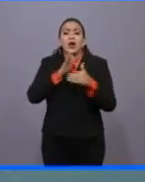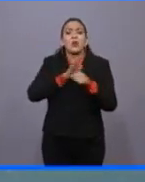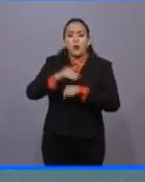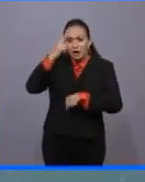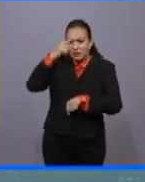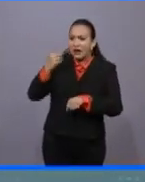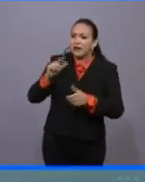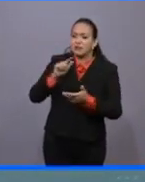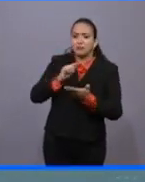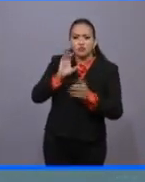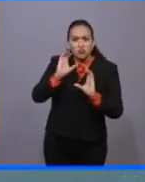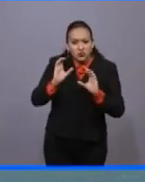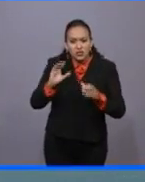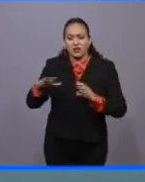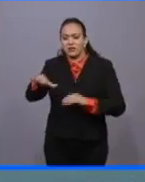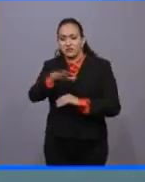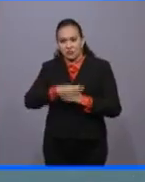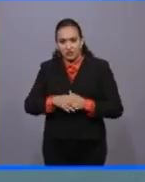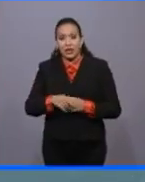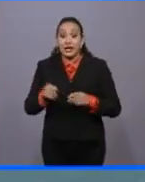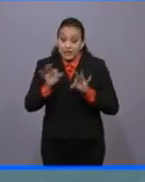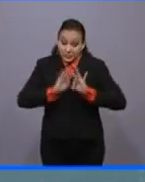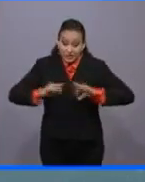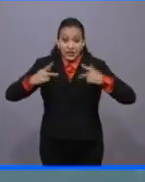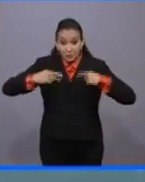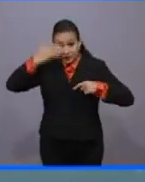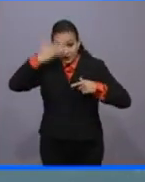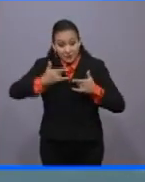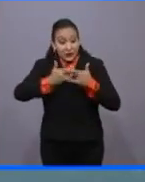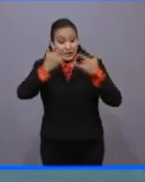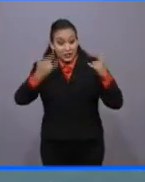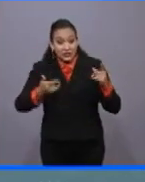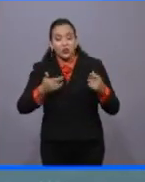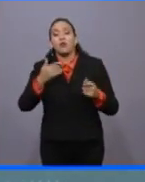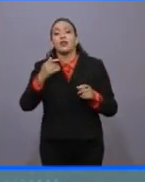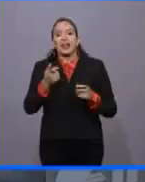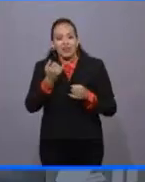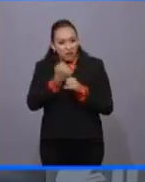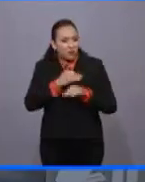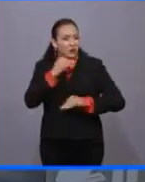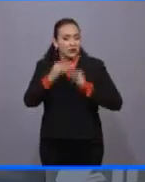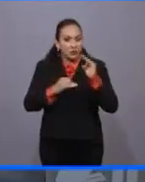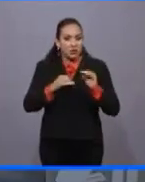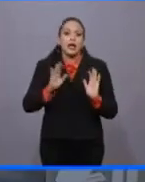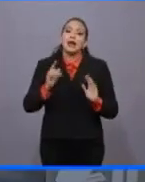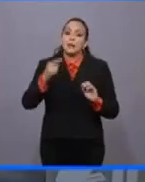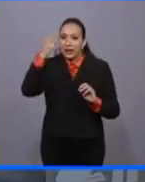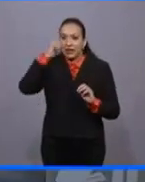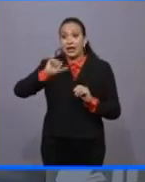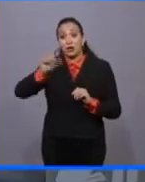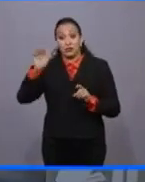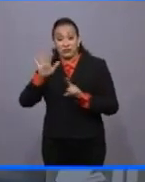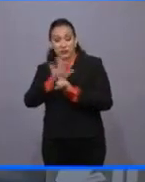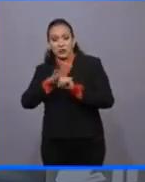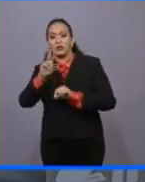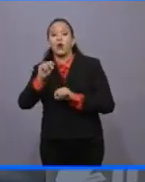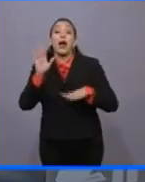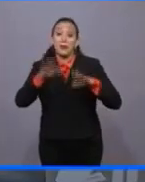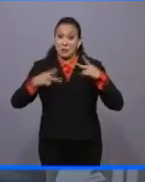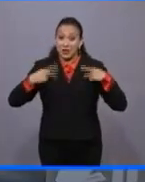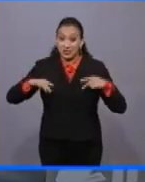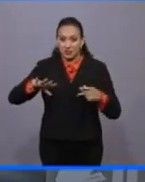evitar decisiones basadas en la desinformación, la polarización y la manipulación mediática y hasta el